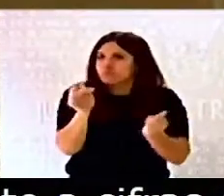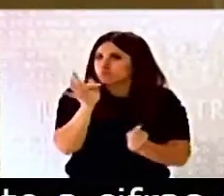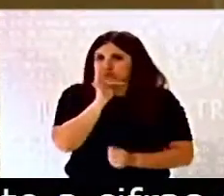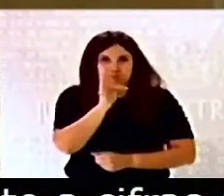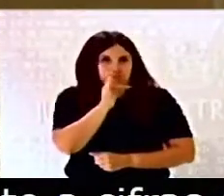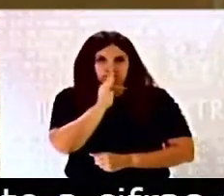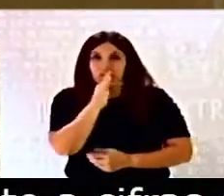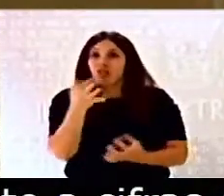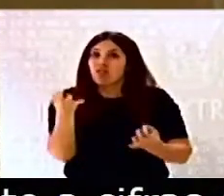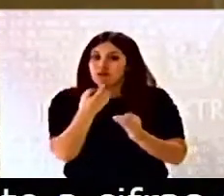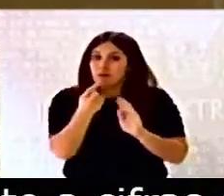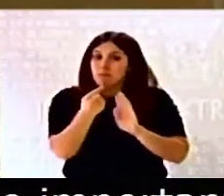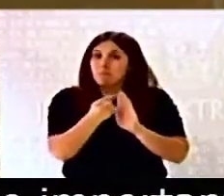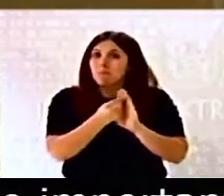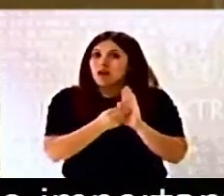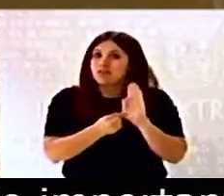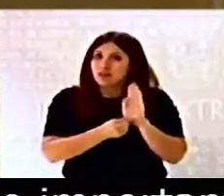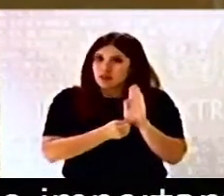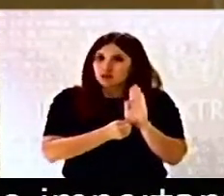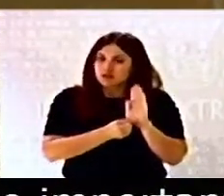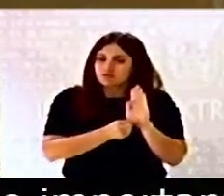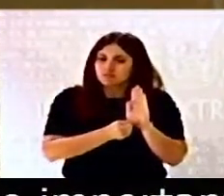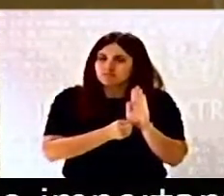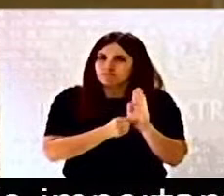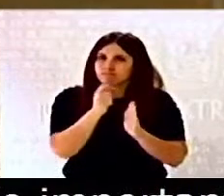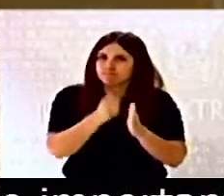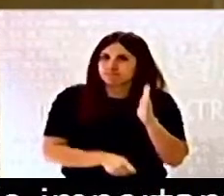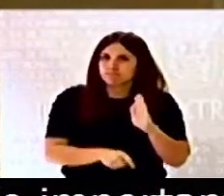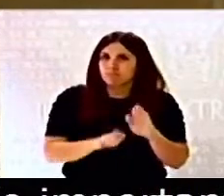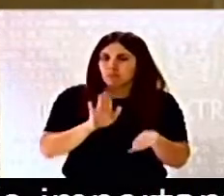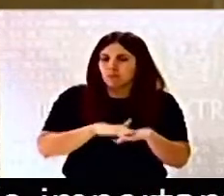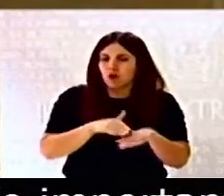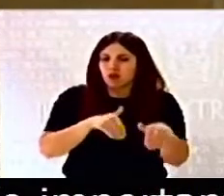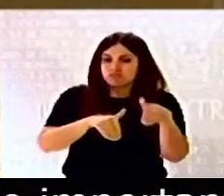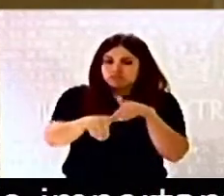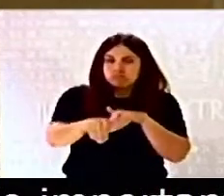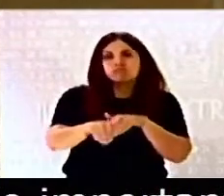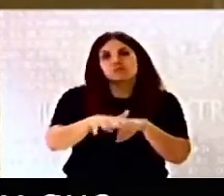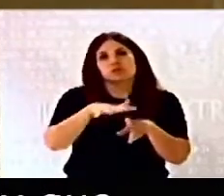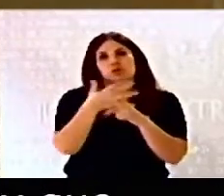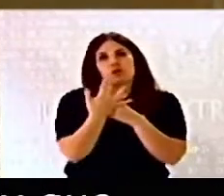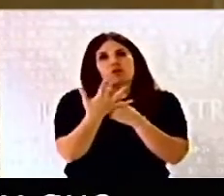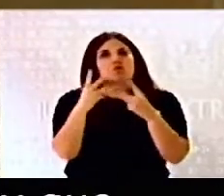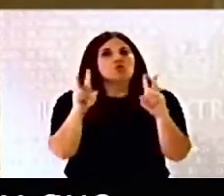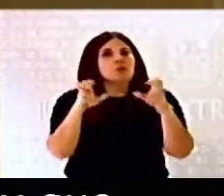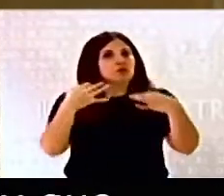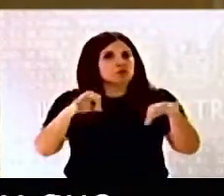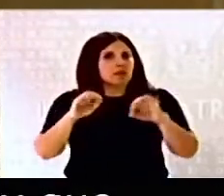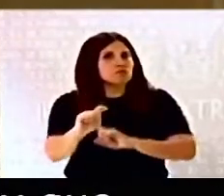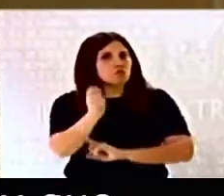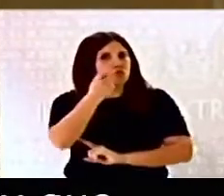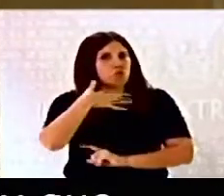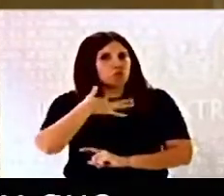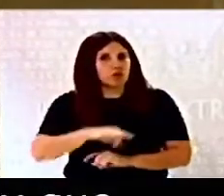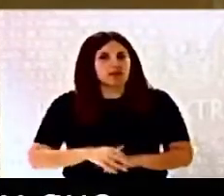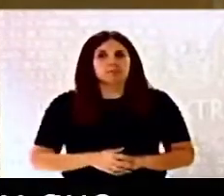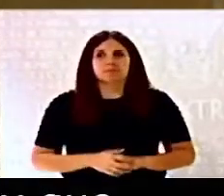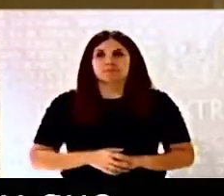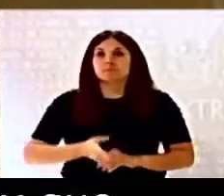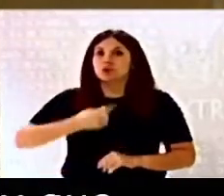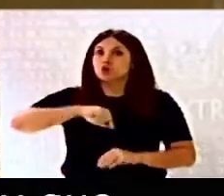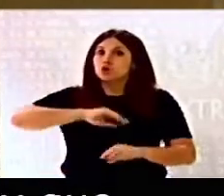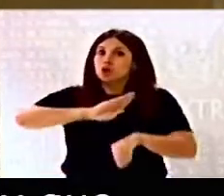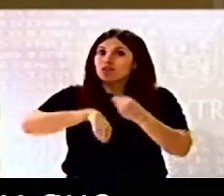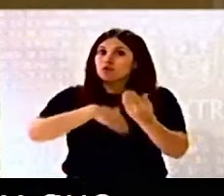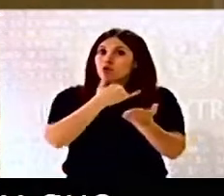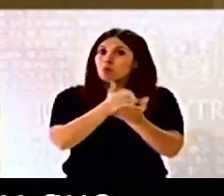nos lleven a una situación de normalidad lo antes posible, ¿no? Estamos realizando muchísimas pruebas